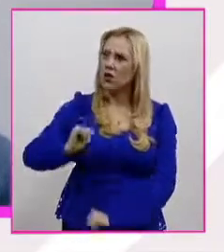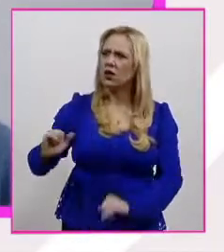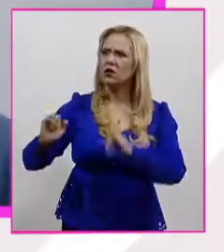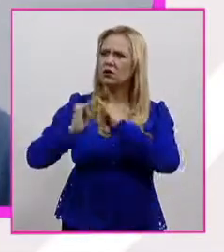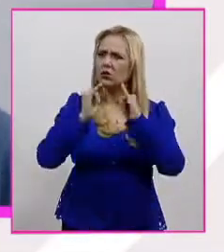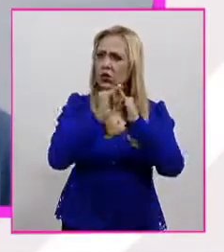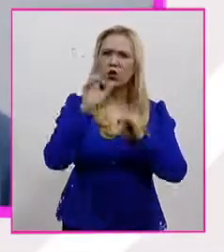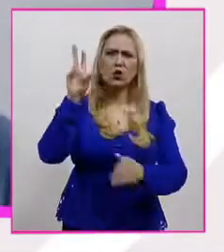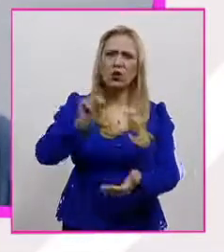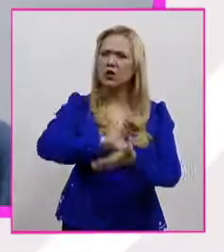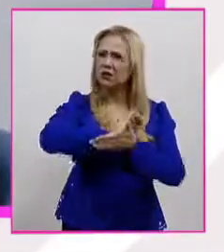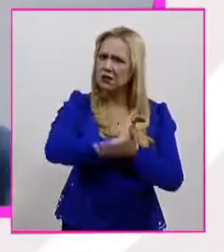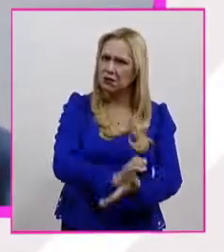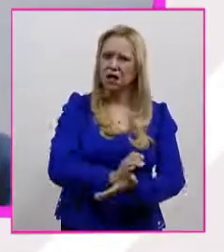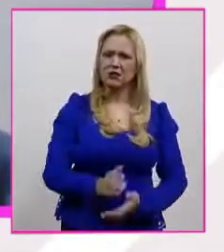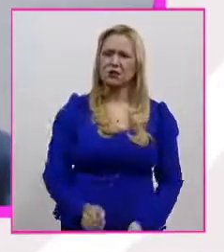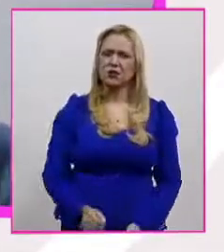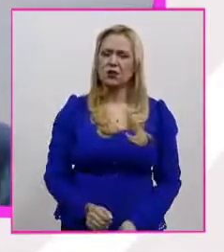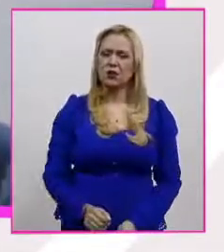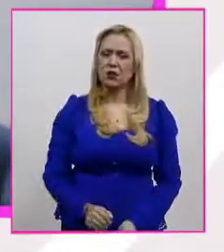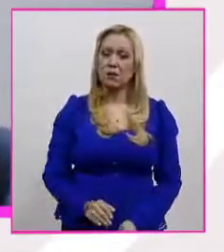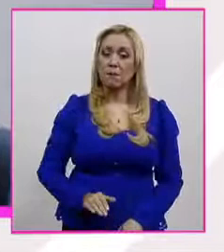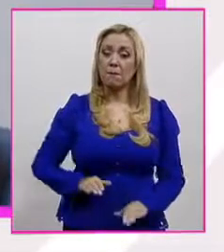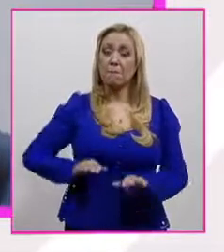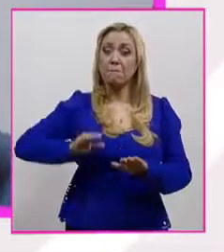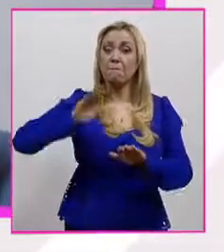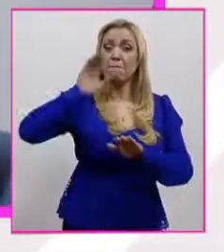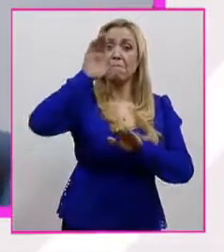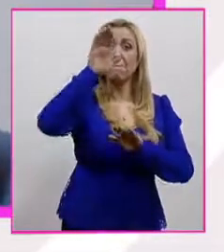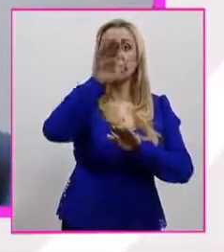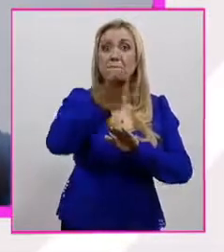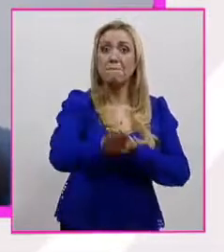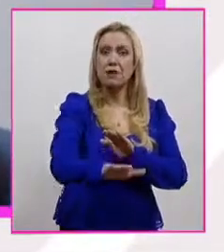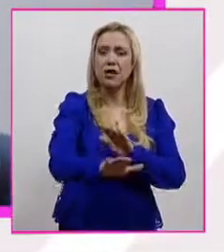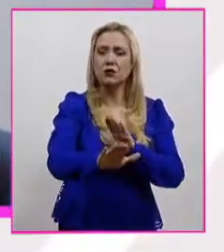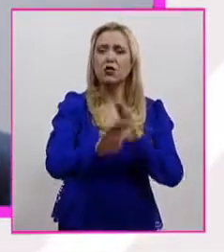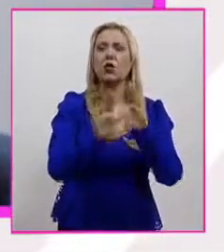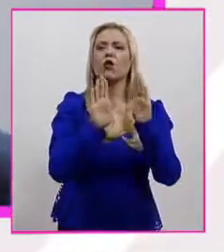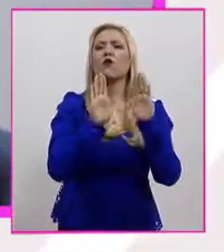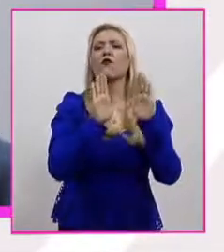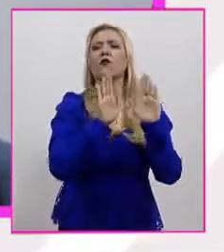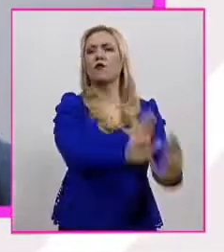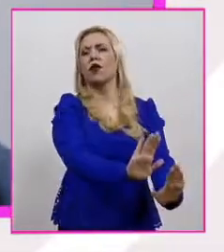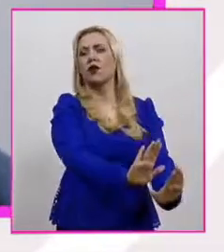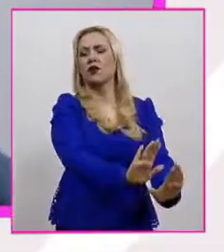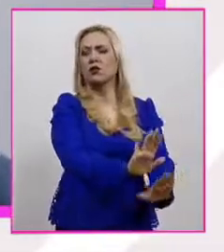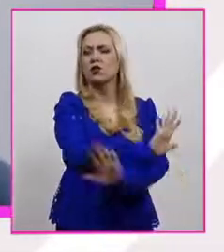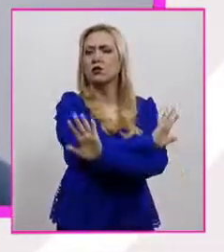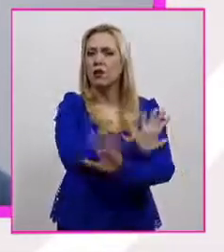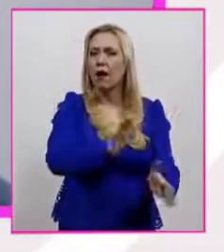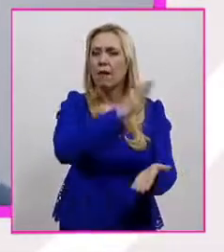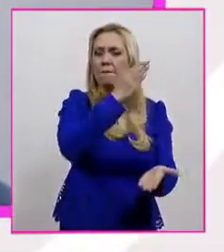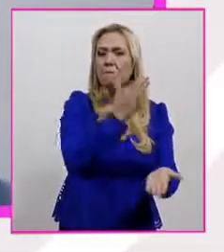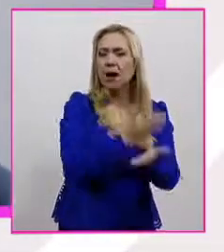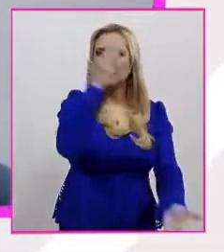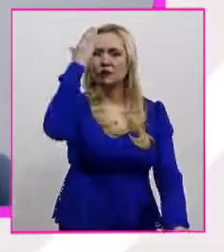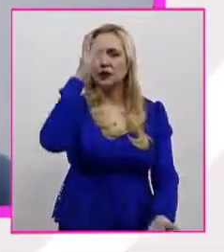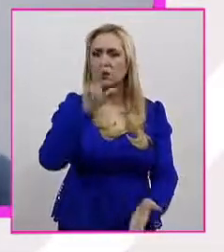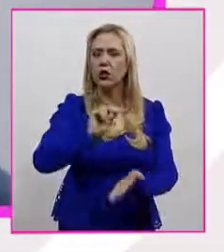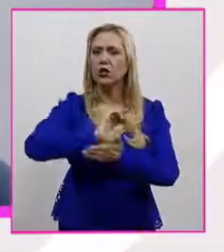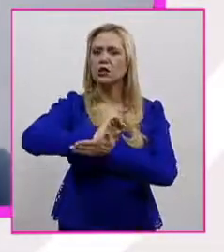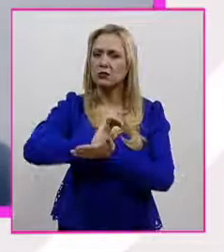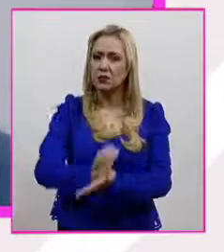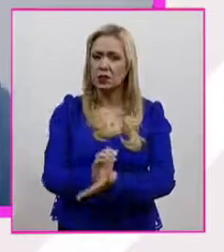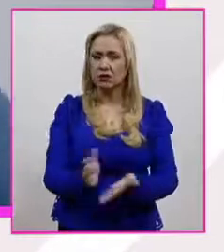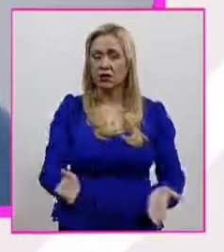paso para culturalmente ir frenando estos espacios de gran discriminación que existen, ¿no? Esa niña